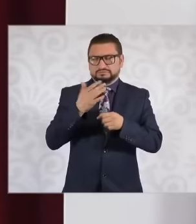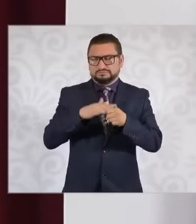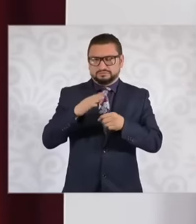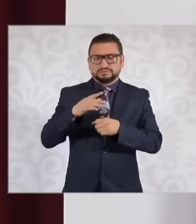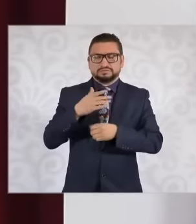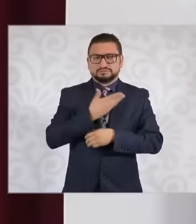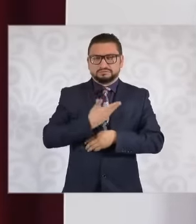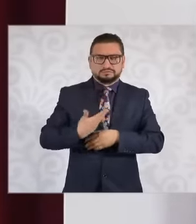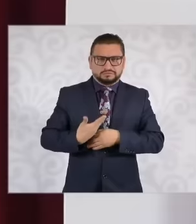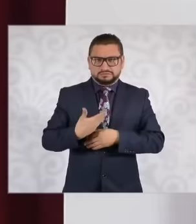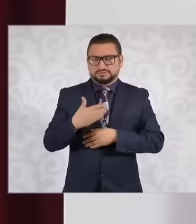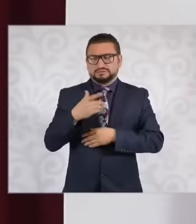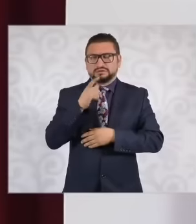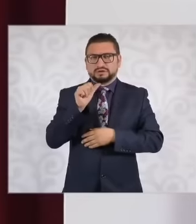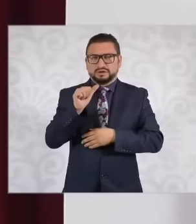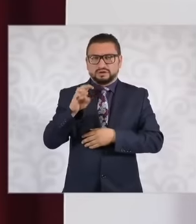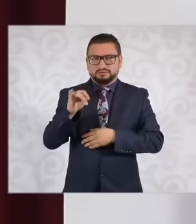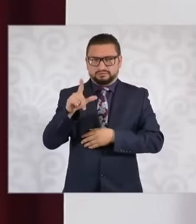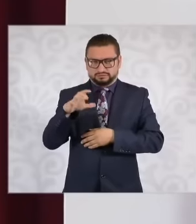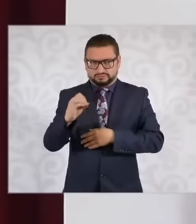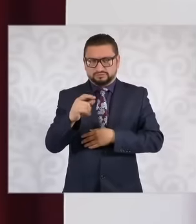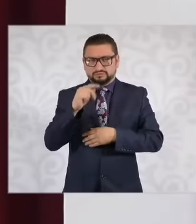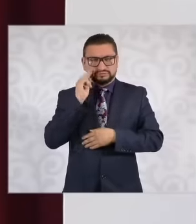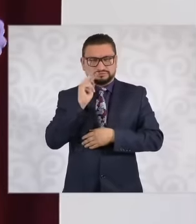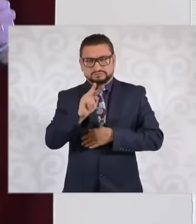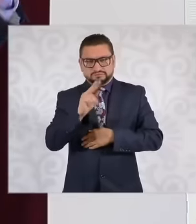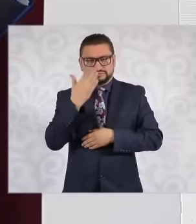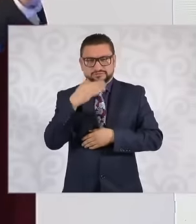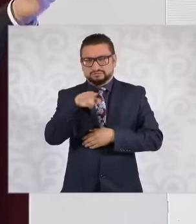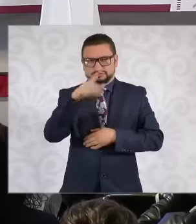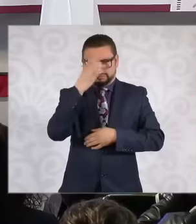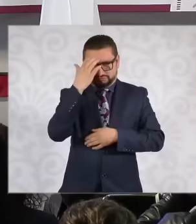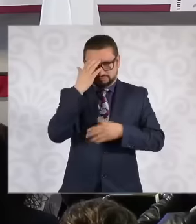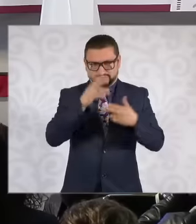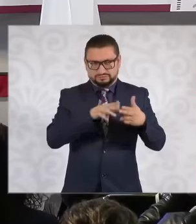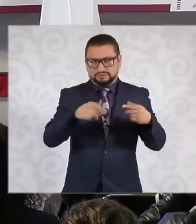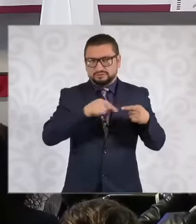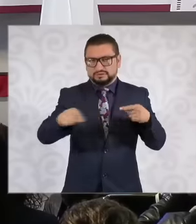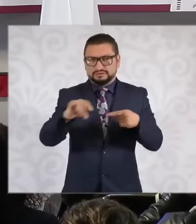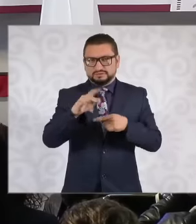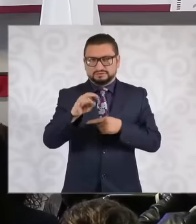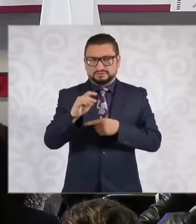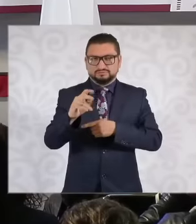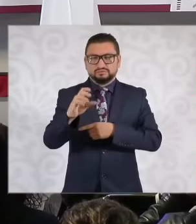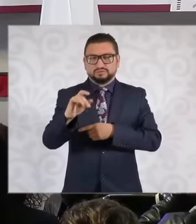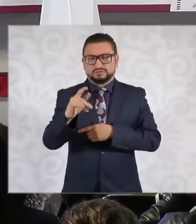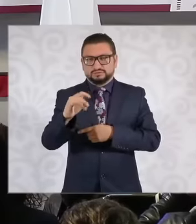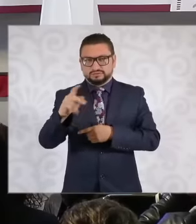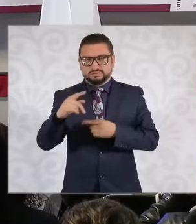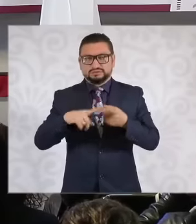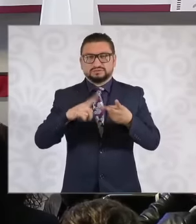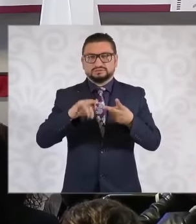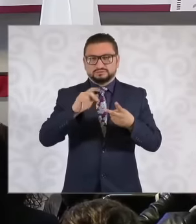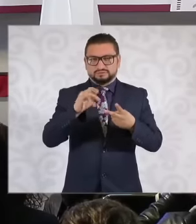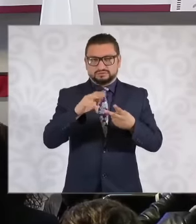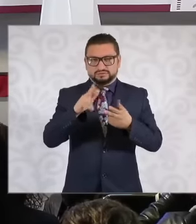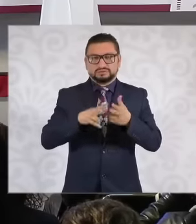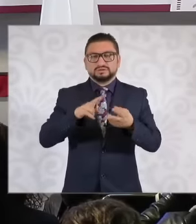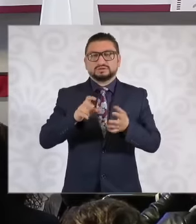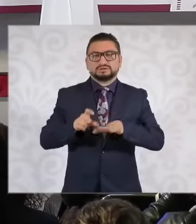presidente López Obrador. Como pueden ver, ya los conocen, es el tren del Istmo de Tehuantepec, el tren El Insurgente y el tren Maya. Justamente esta es